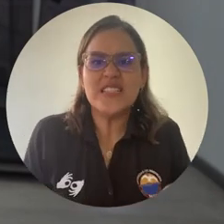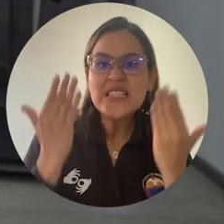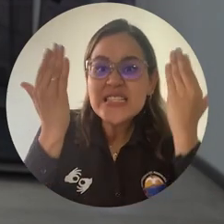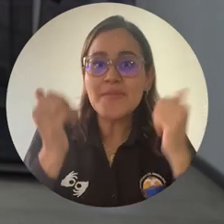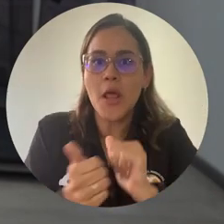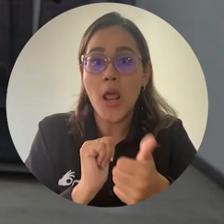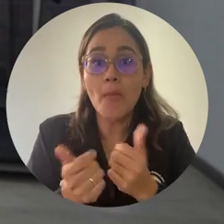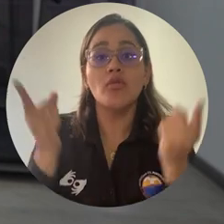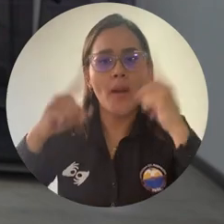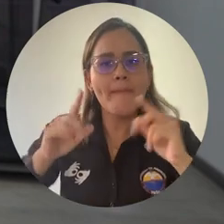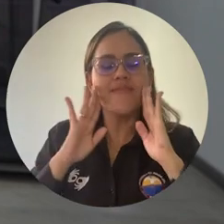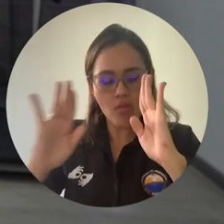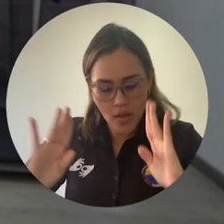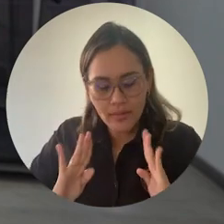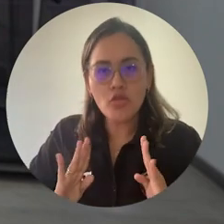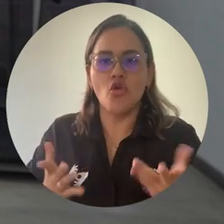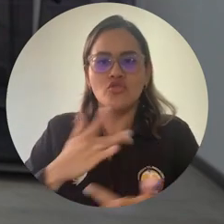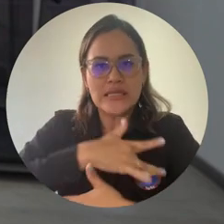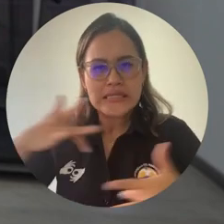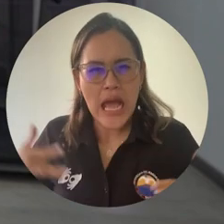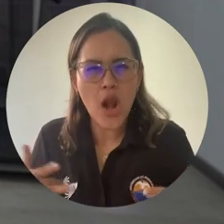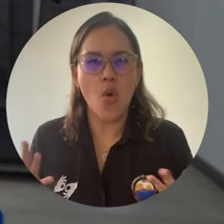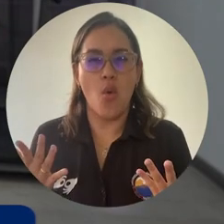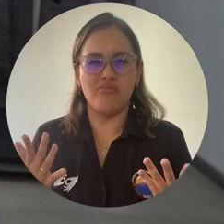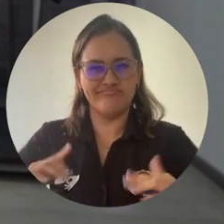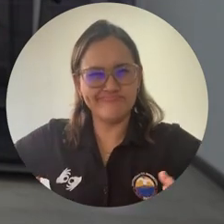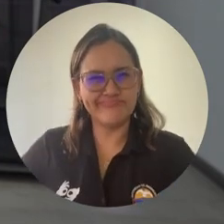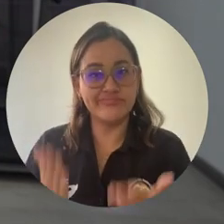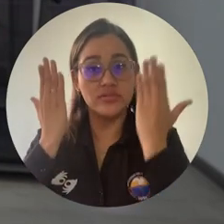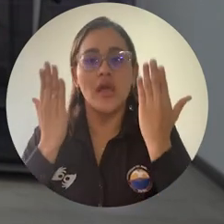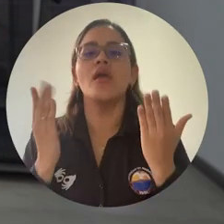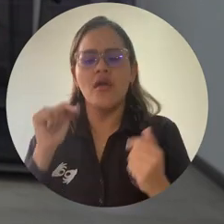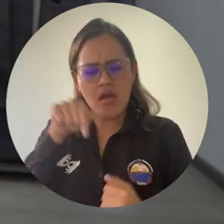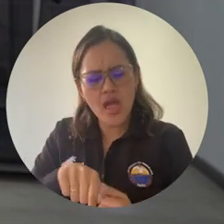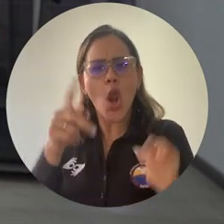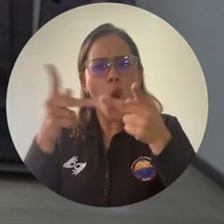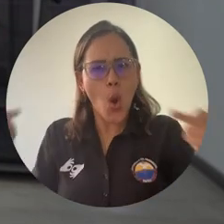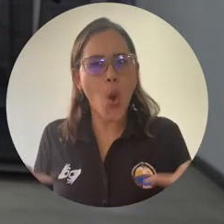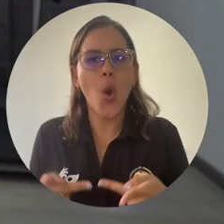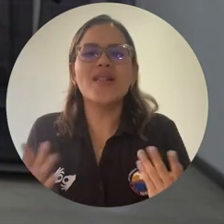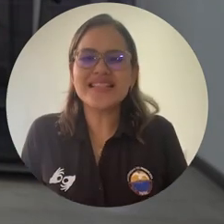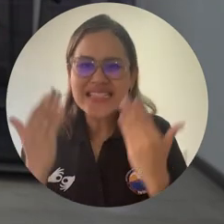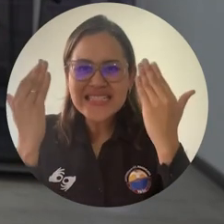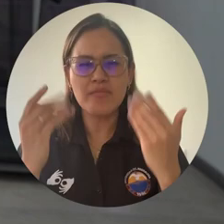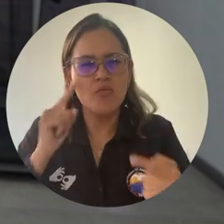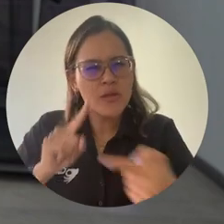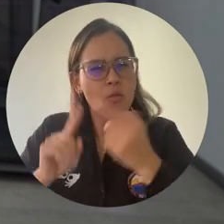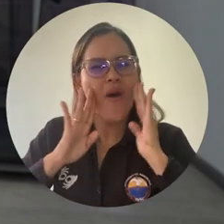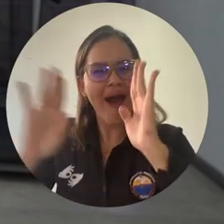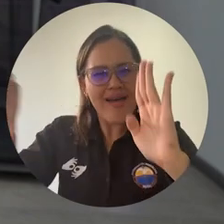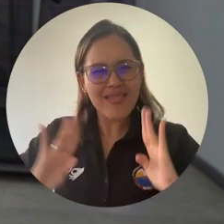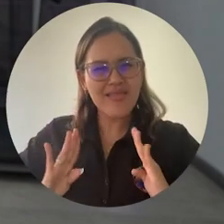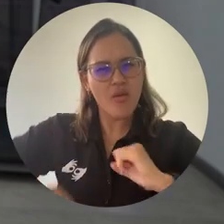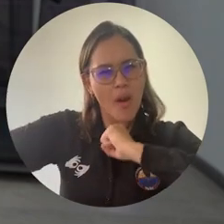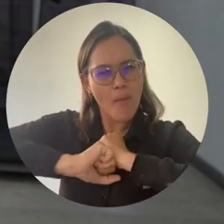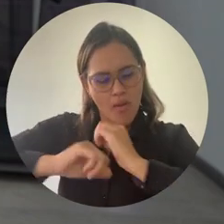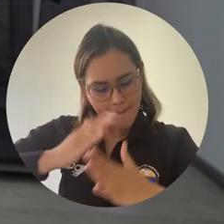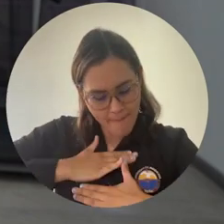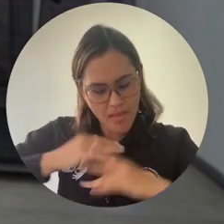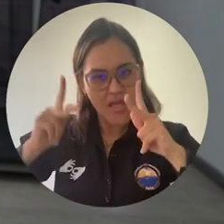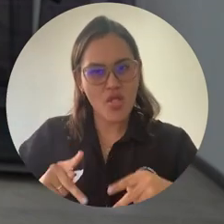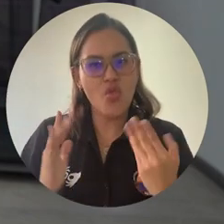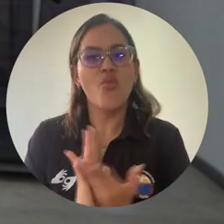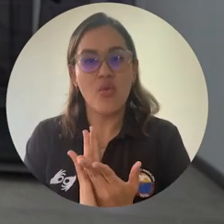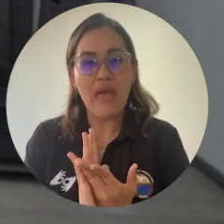el cuidado sobre todo. Y creo que este centro de alto rendimiento está específicamente para eso, para nosotros